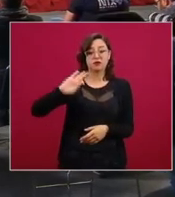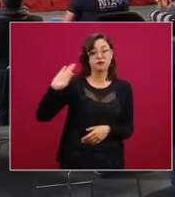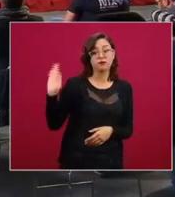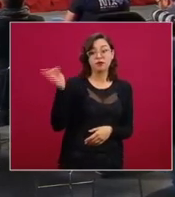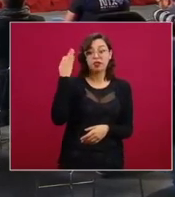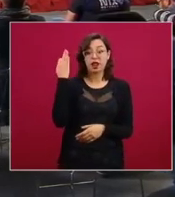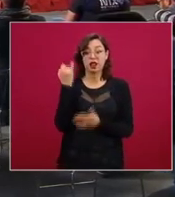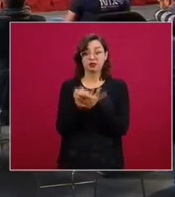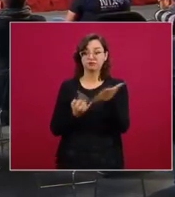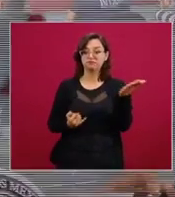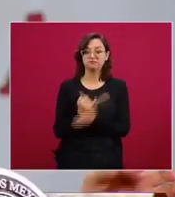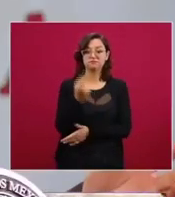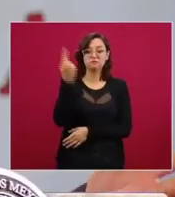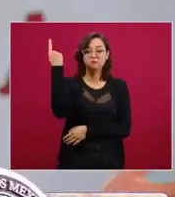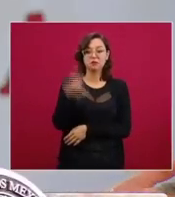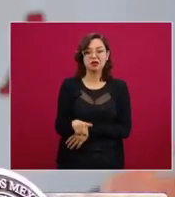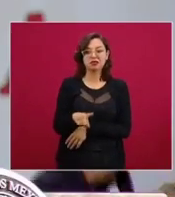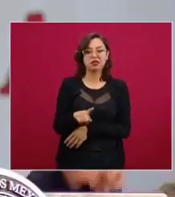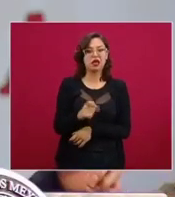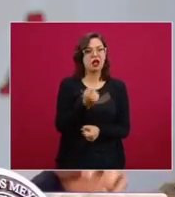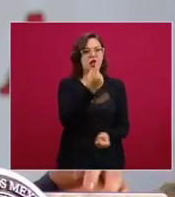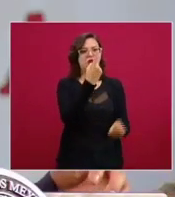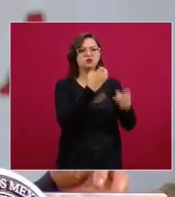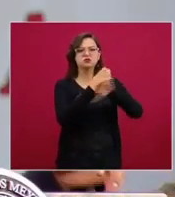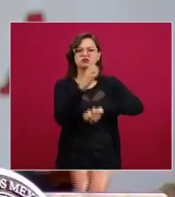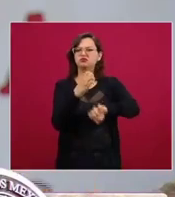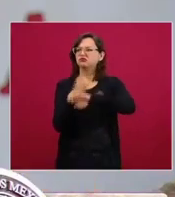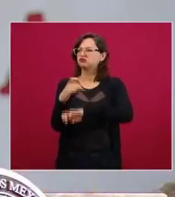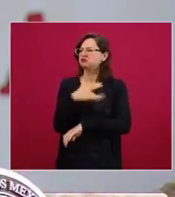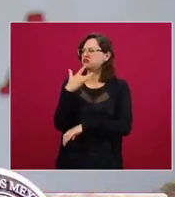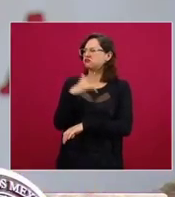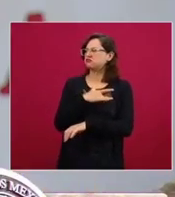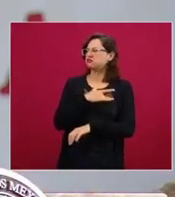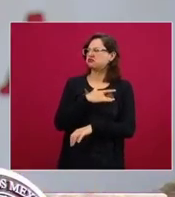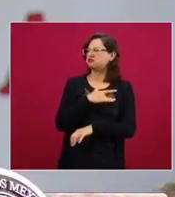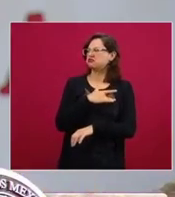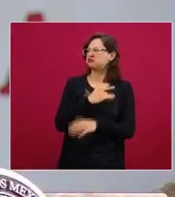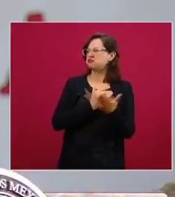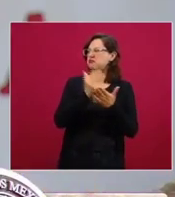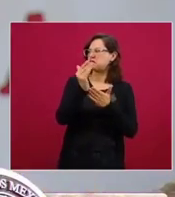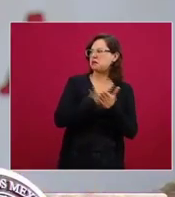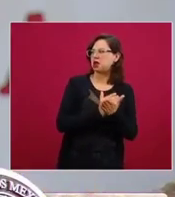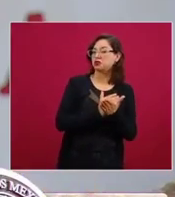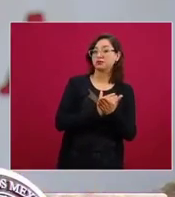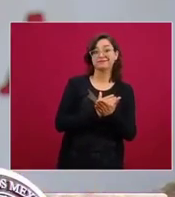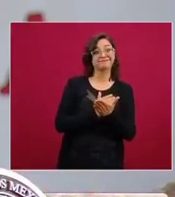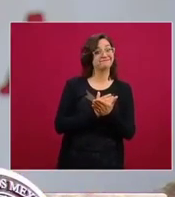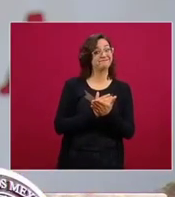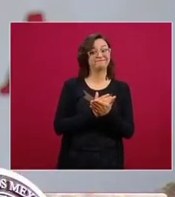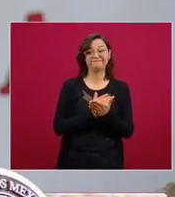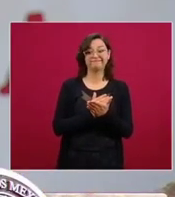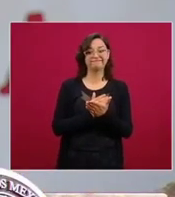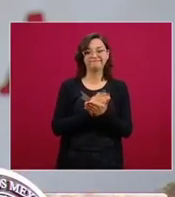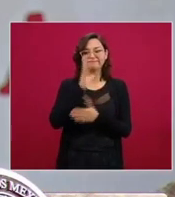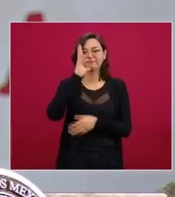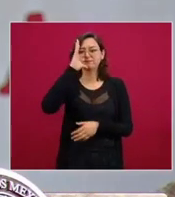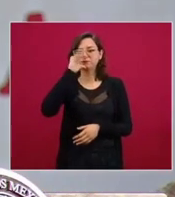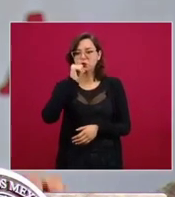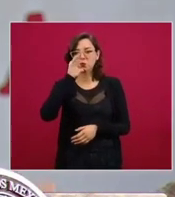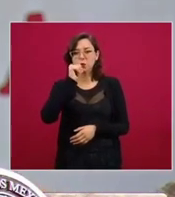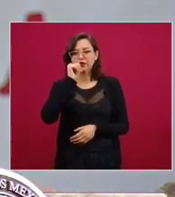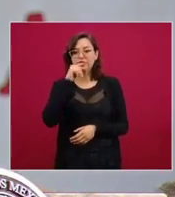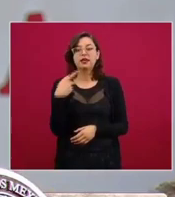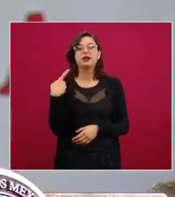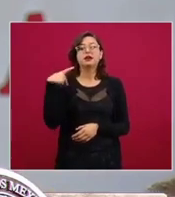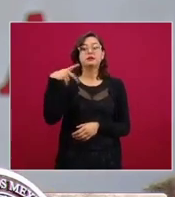Por la autoridad ni federal, siquiera mencionó los cambios que va a tener el nuevo ciclo escolar o el próximo ciclo escolar. Las autoridades sanitarias estatales. Yo esperaba